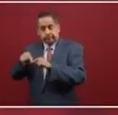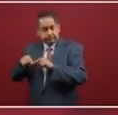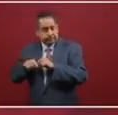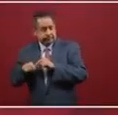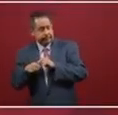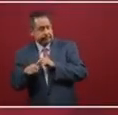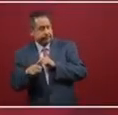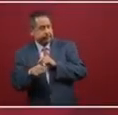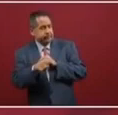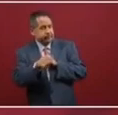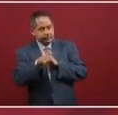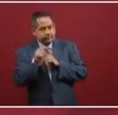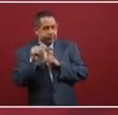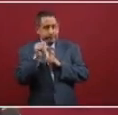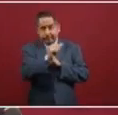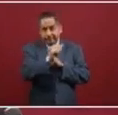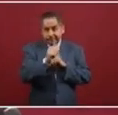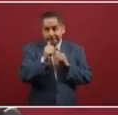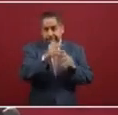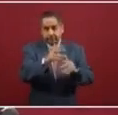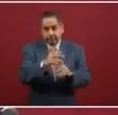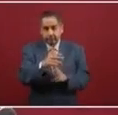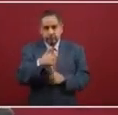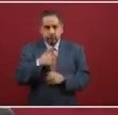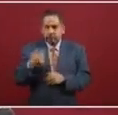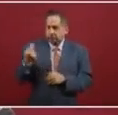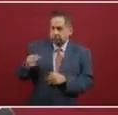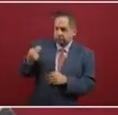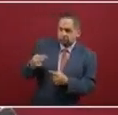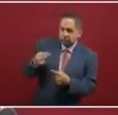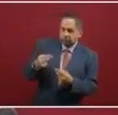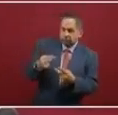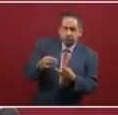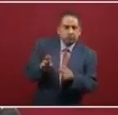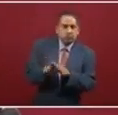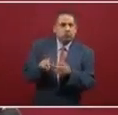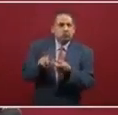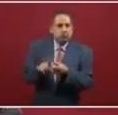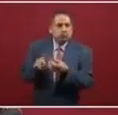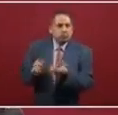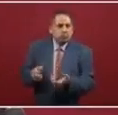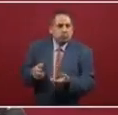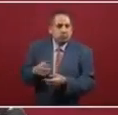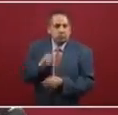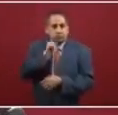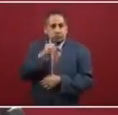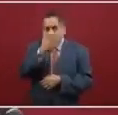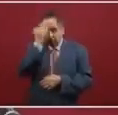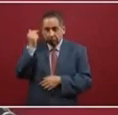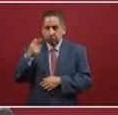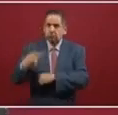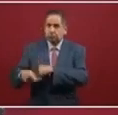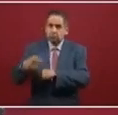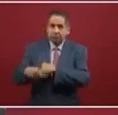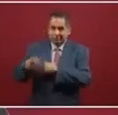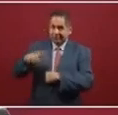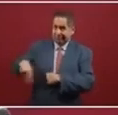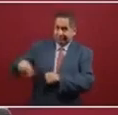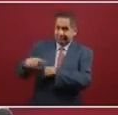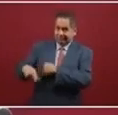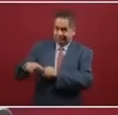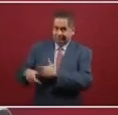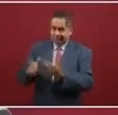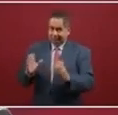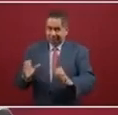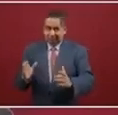territorio sin siquiera que nosotros tengamos noticia de que esa persona está en nuestro territorio, genera riesgos enormes para las